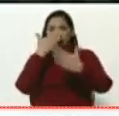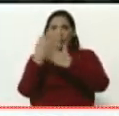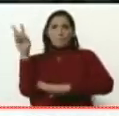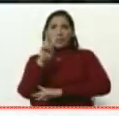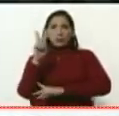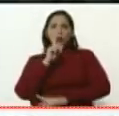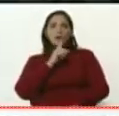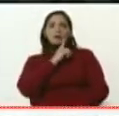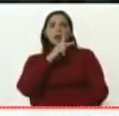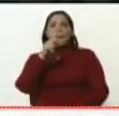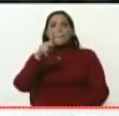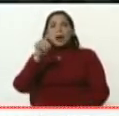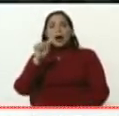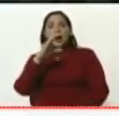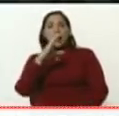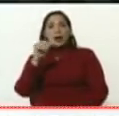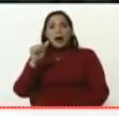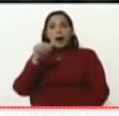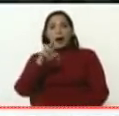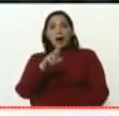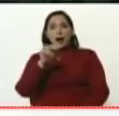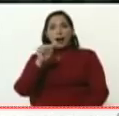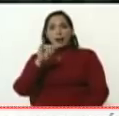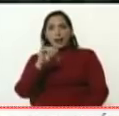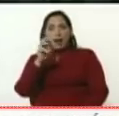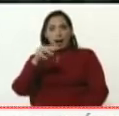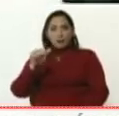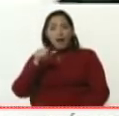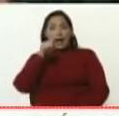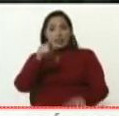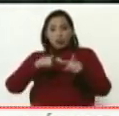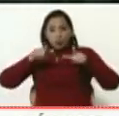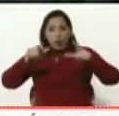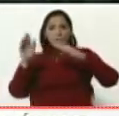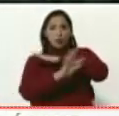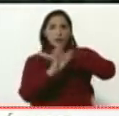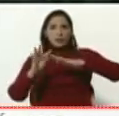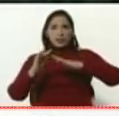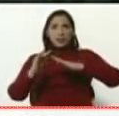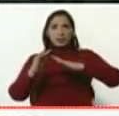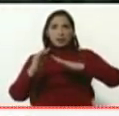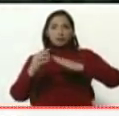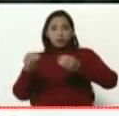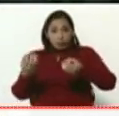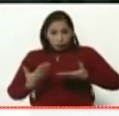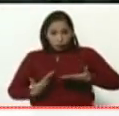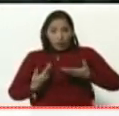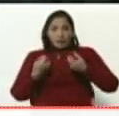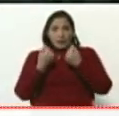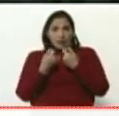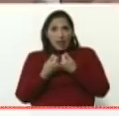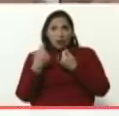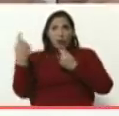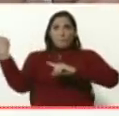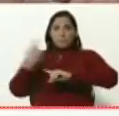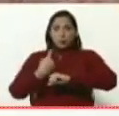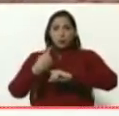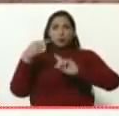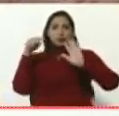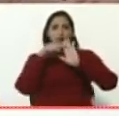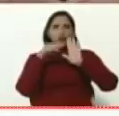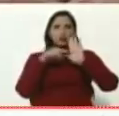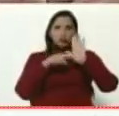Pacaraima. Que allá, en esa localidad fronteriza, recibieron dinero e instrucciones de este desertor, de este